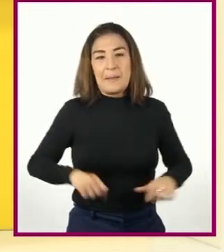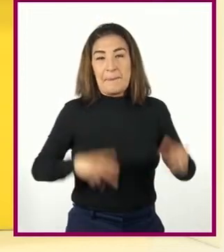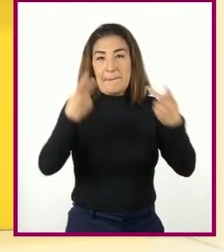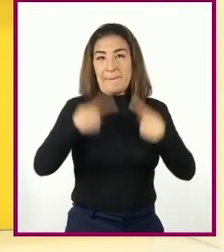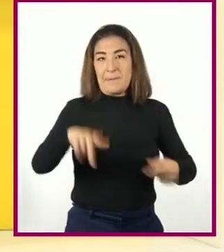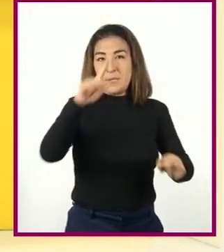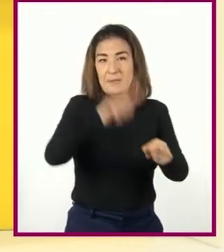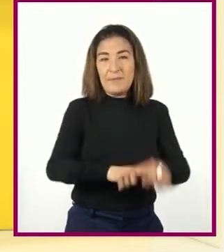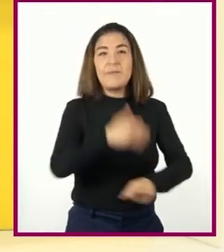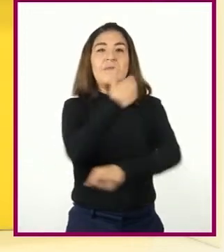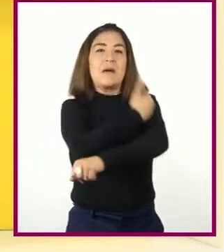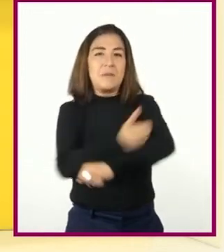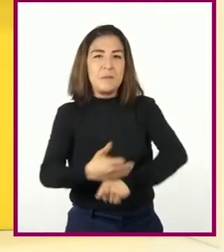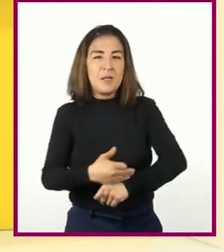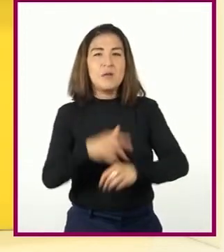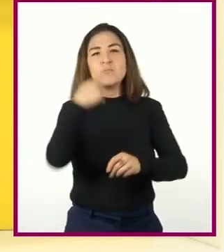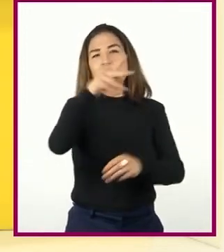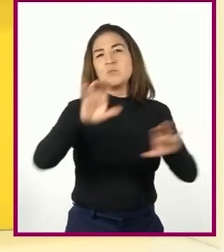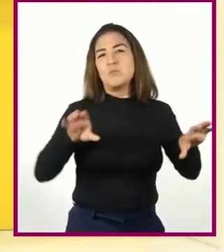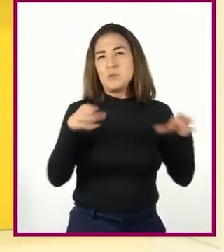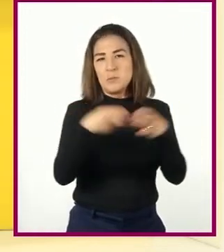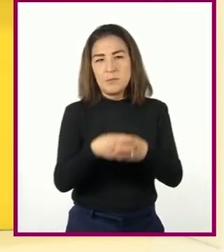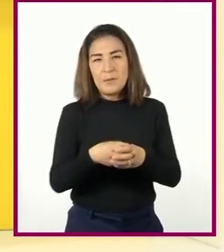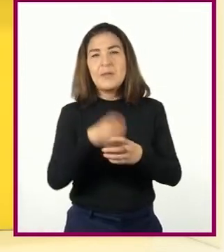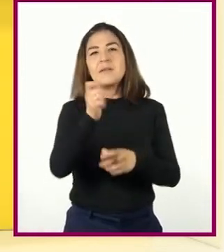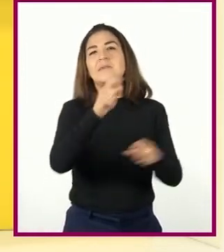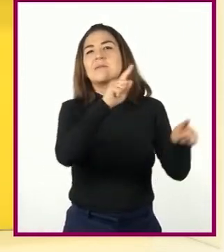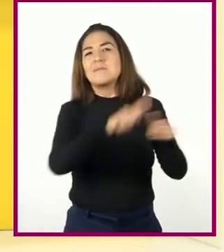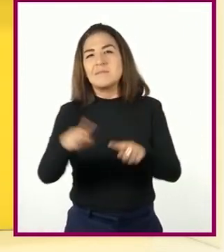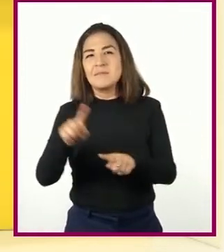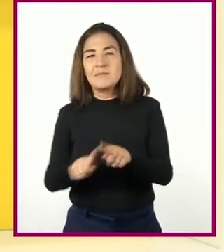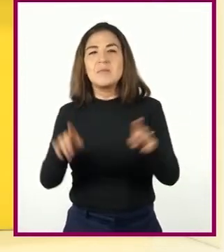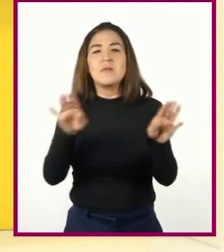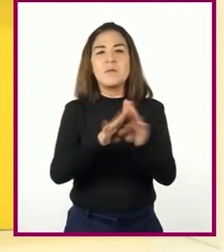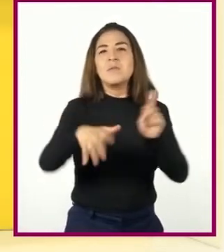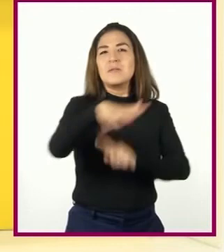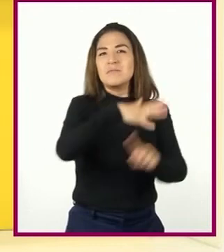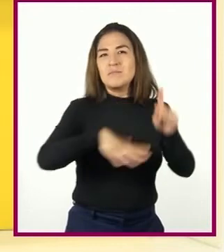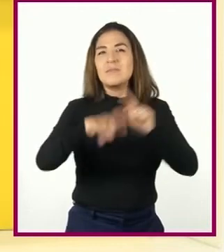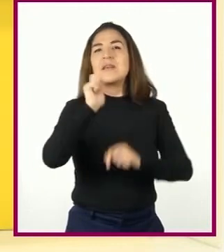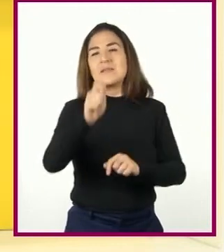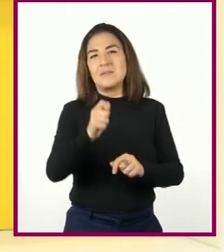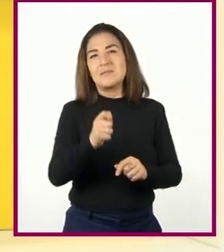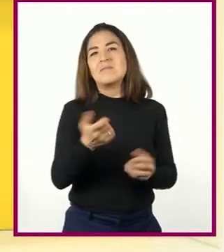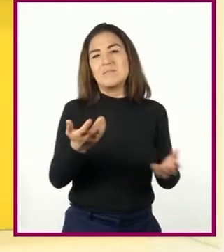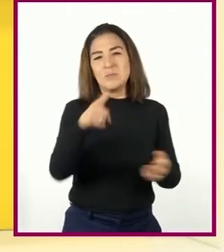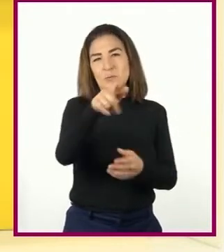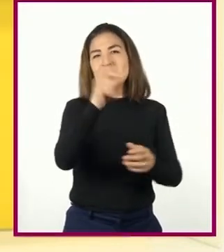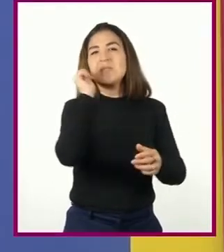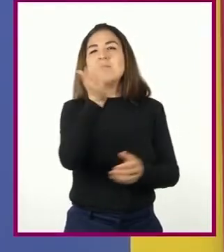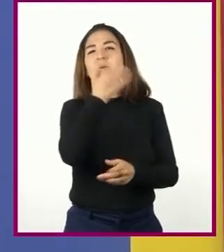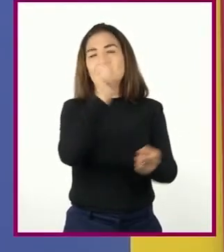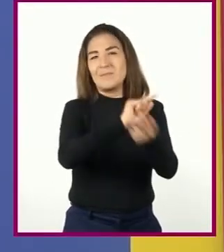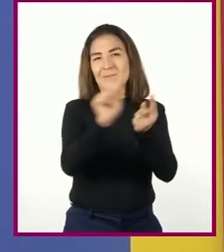personal, familiar, en su comunidad y en los diversos contextos donde se desenvuelven.